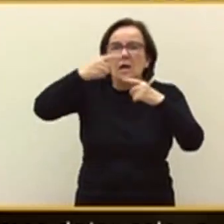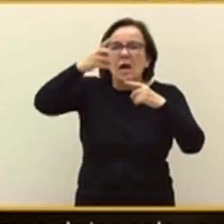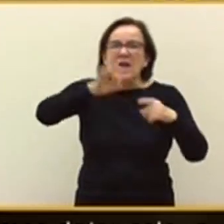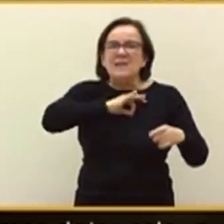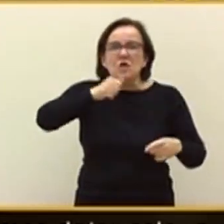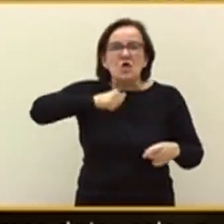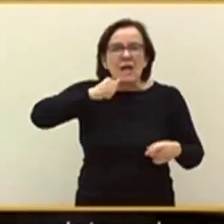Gracias.